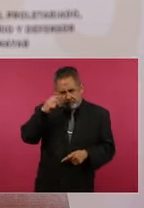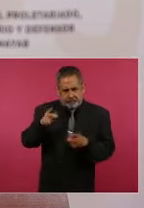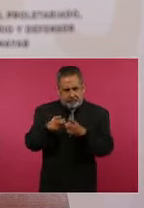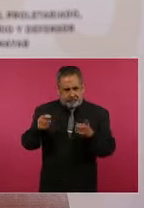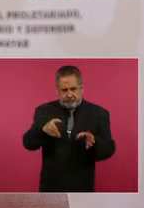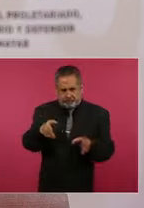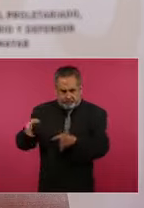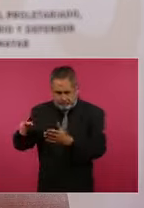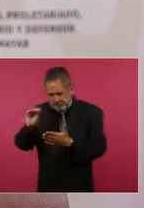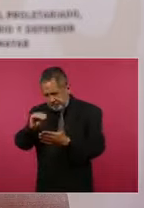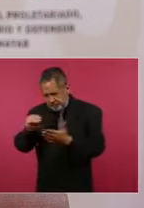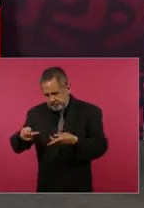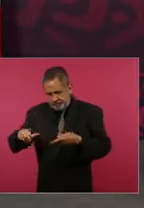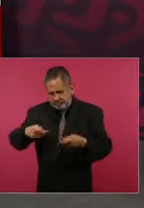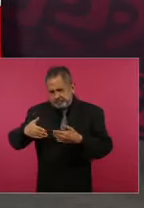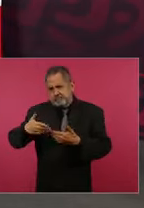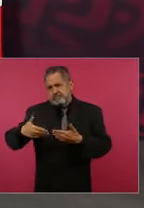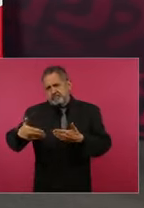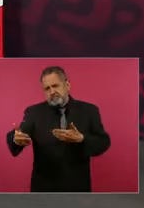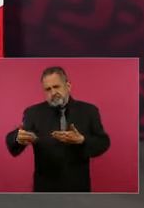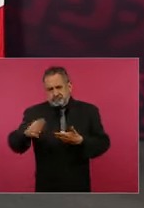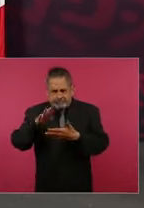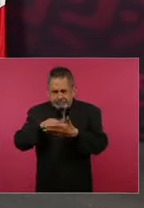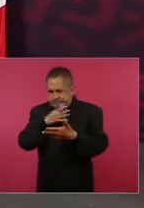urbano para